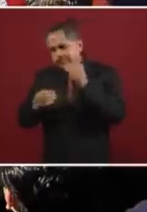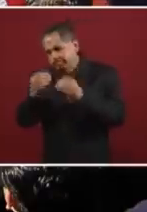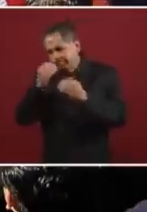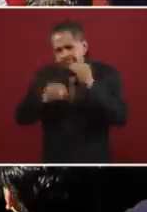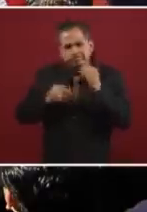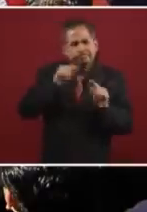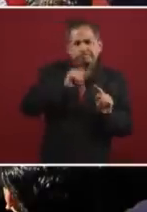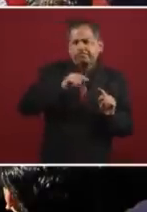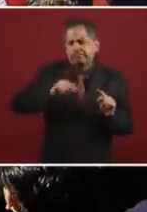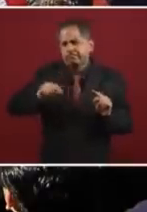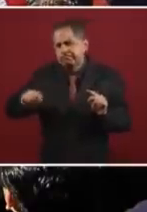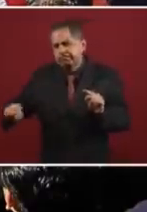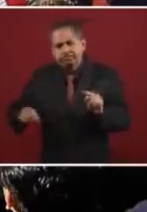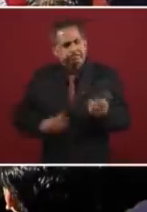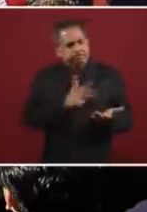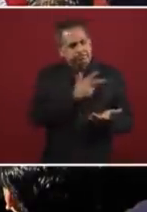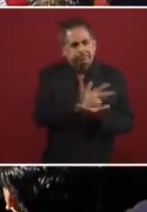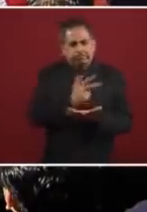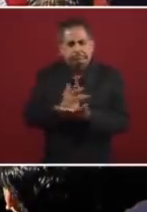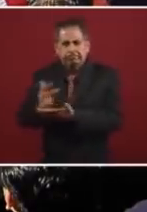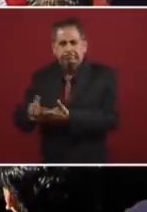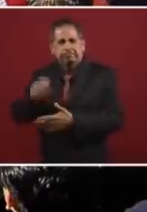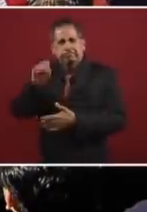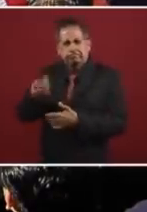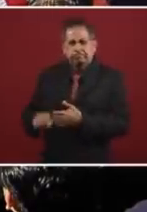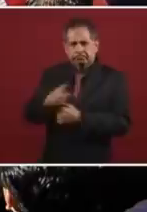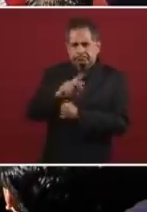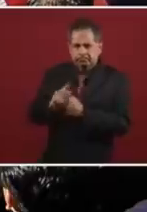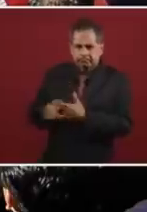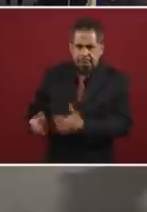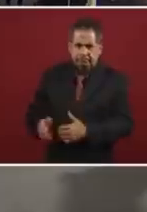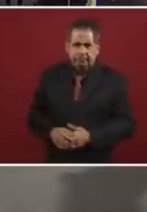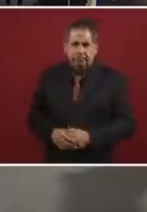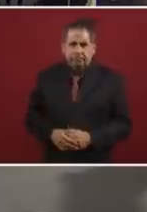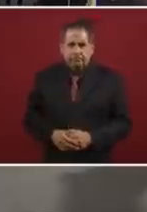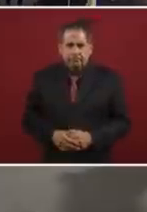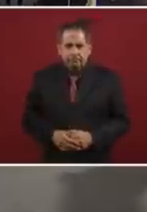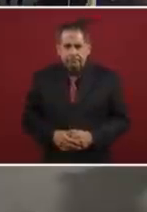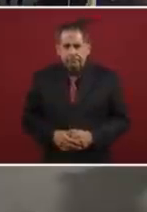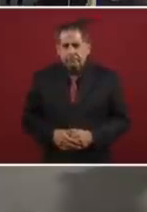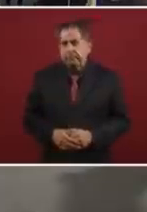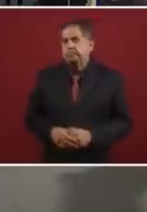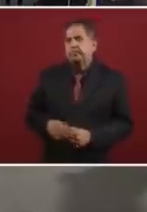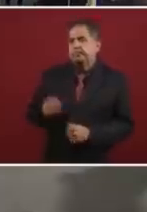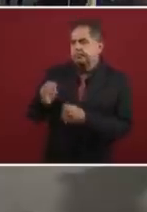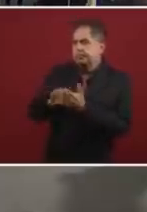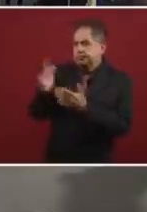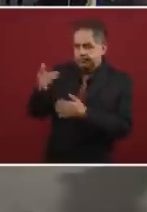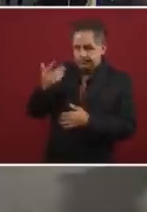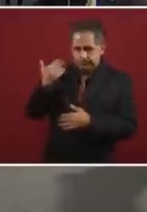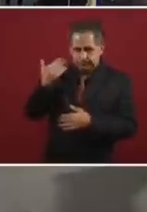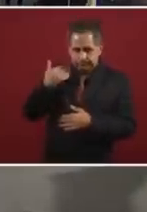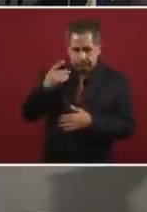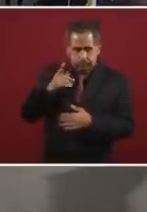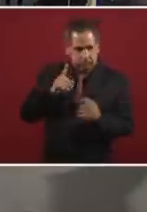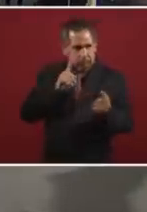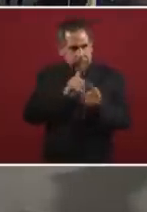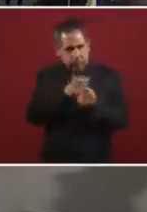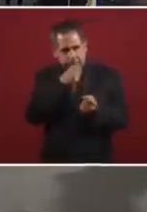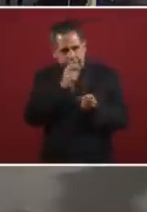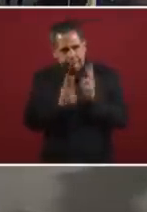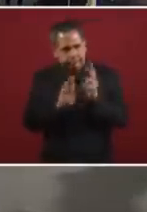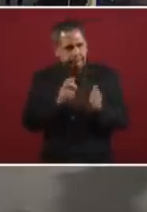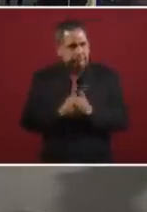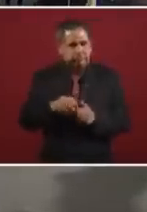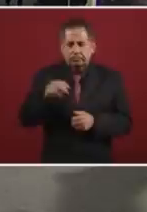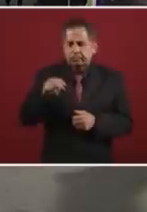de lo que son los estados del sureste de este país en una reciente entrevista que se hizo con nazis